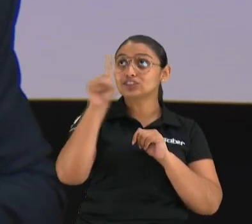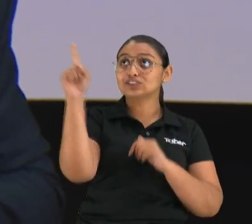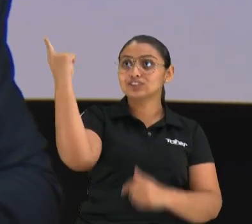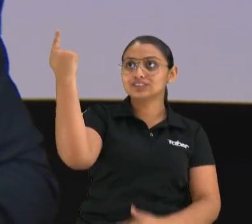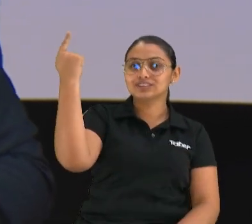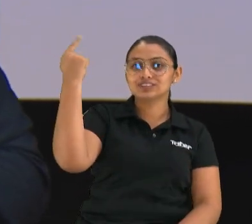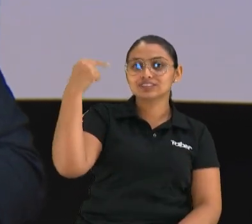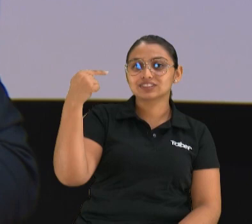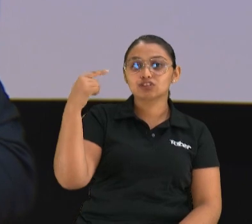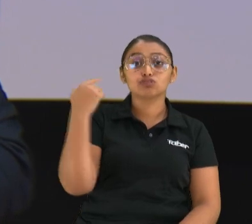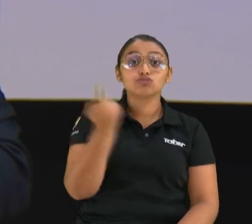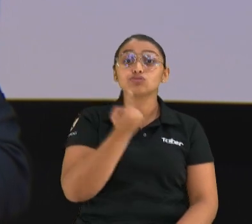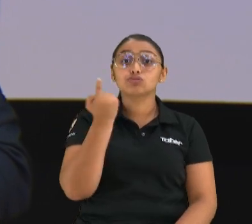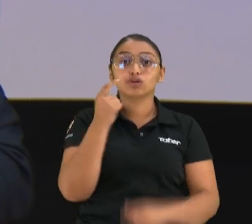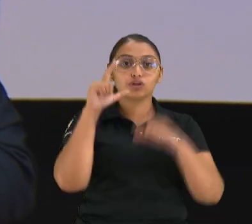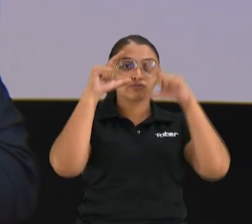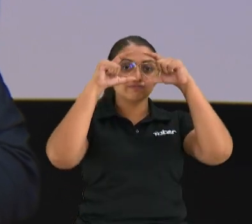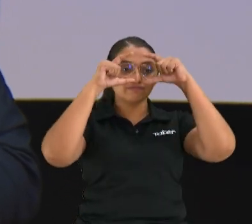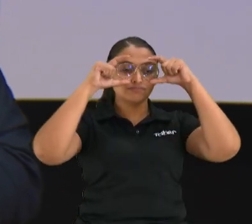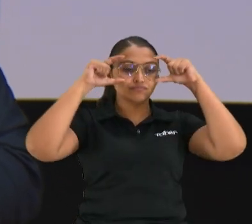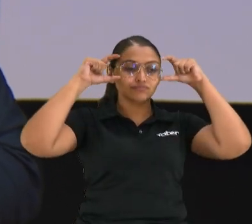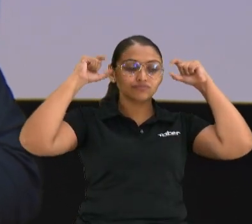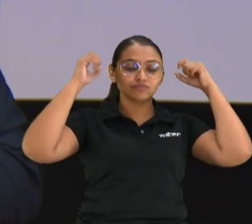le pone una venda en los ojos